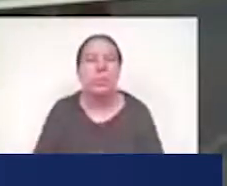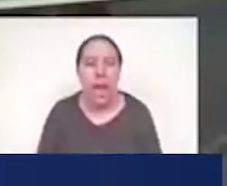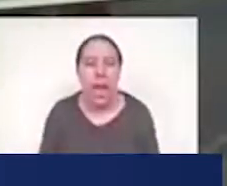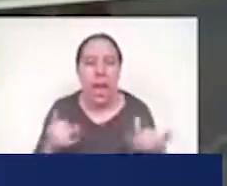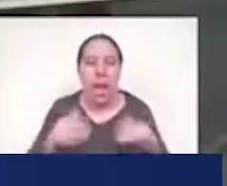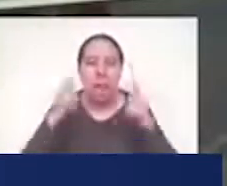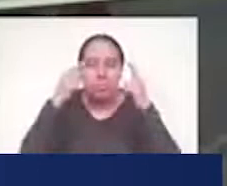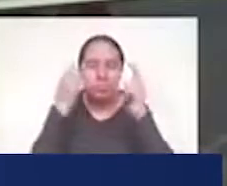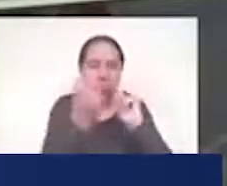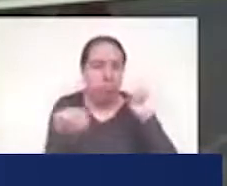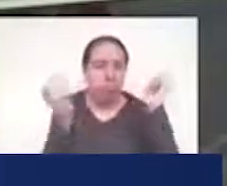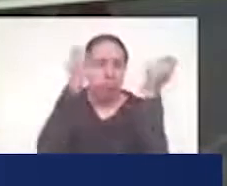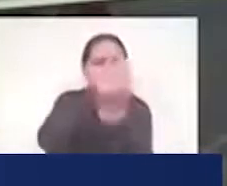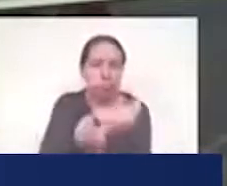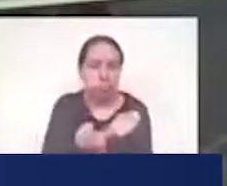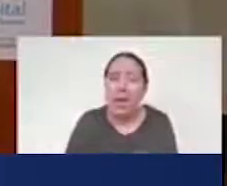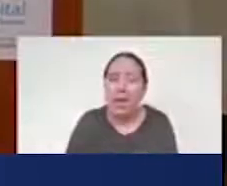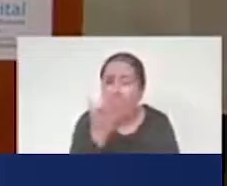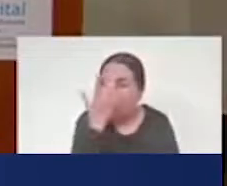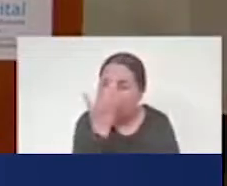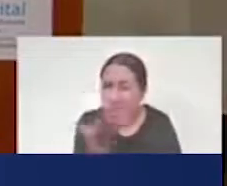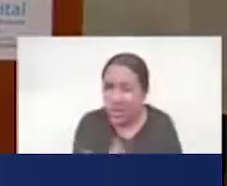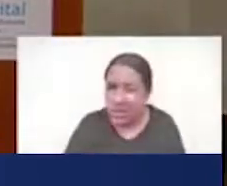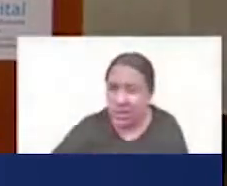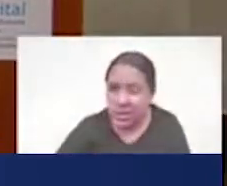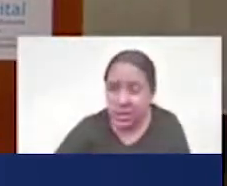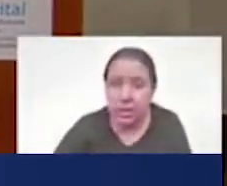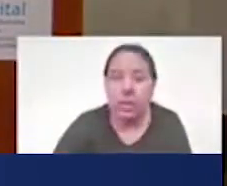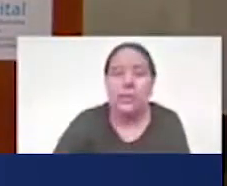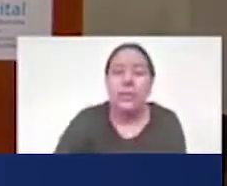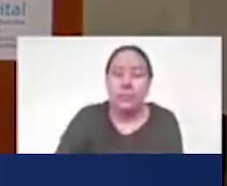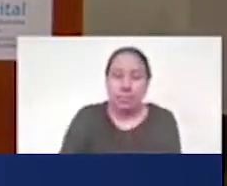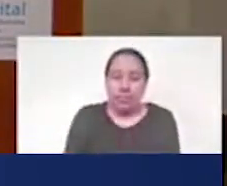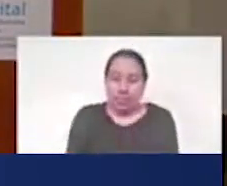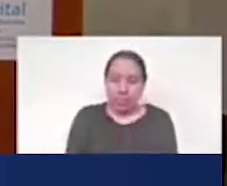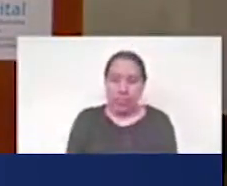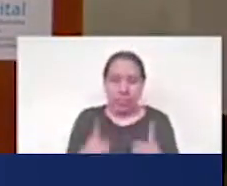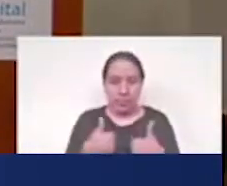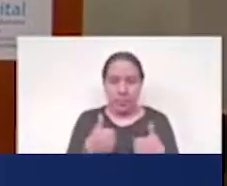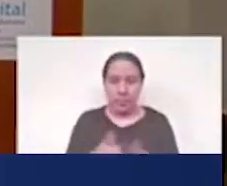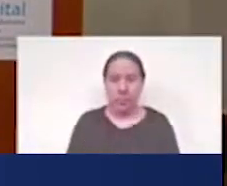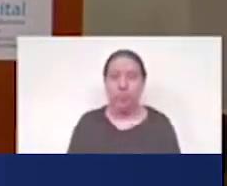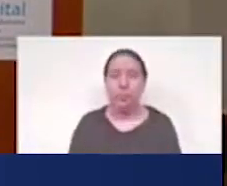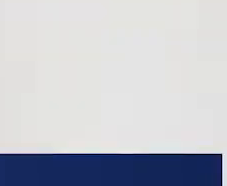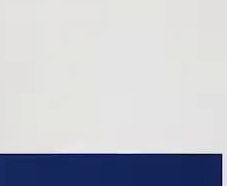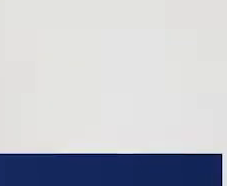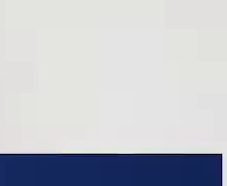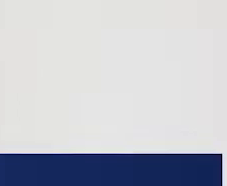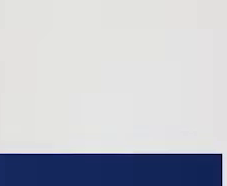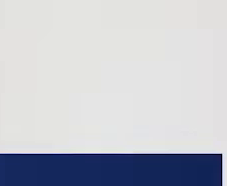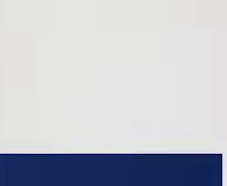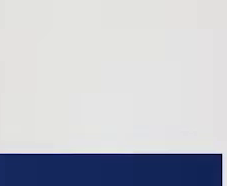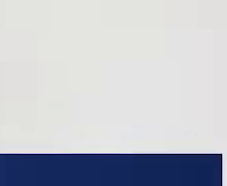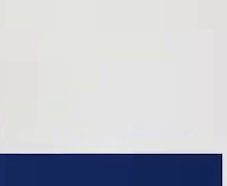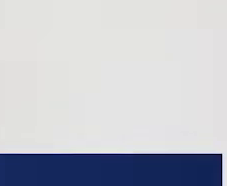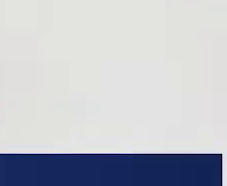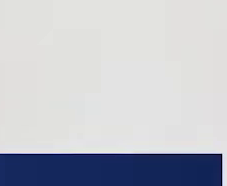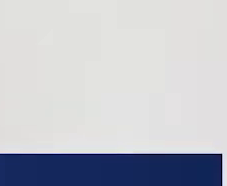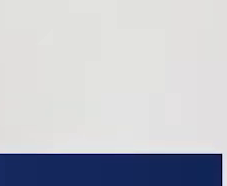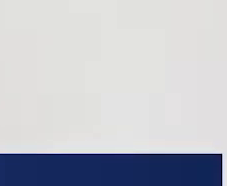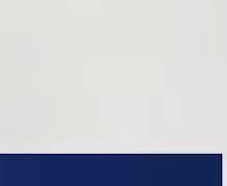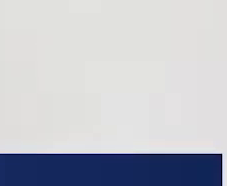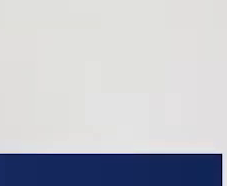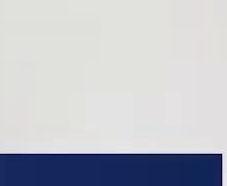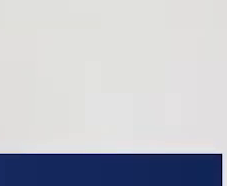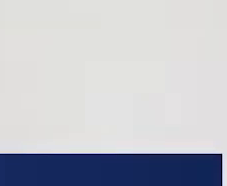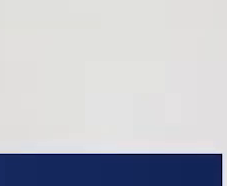hospital, autoridades departamentales, municipales y representantes de organismos de control. Quiero invitar a toda la ciudadanía